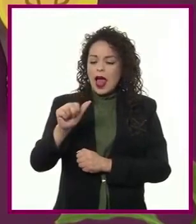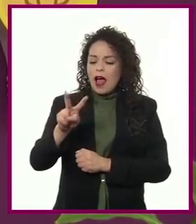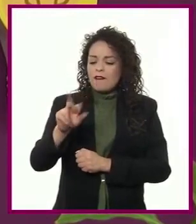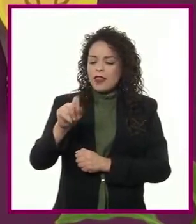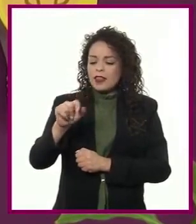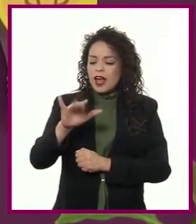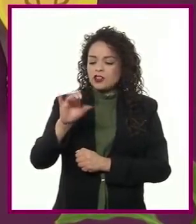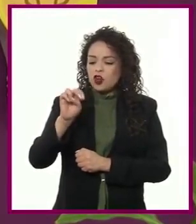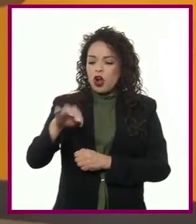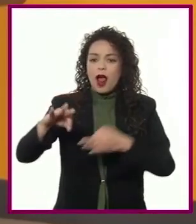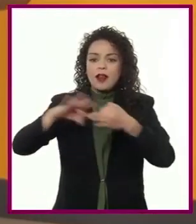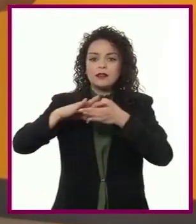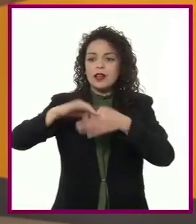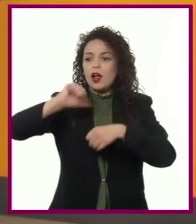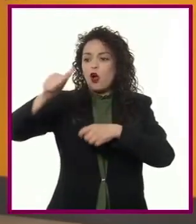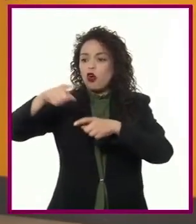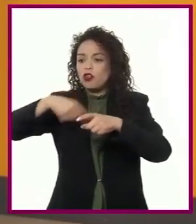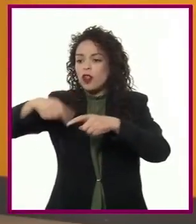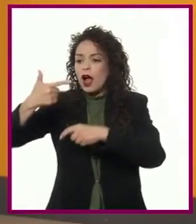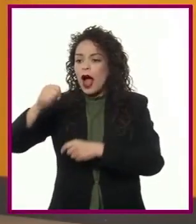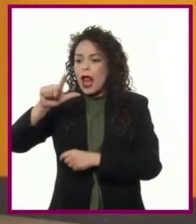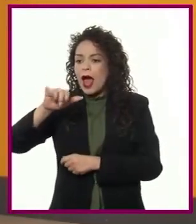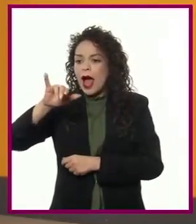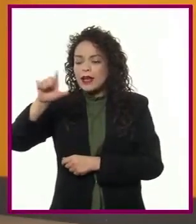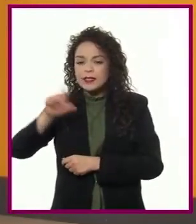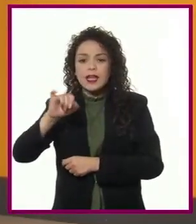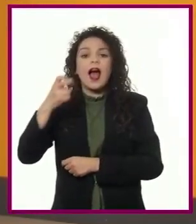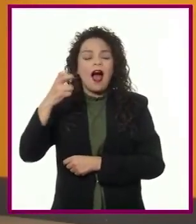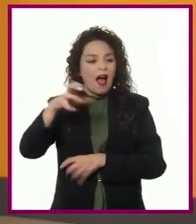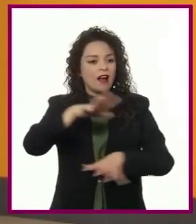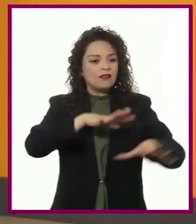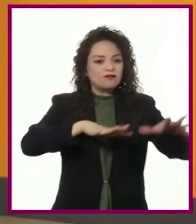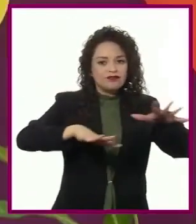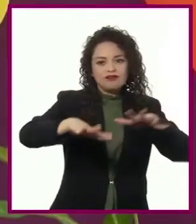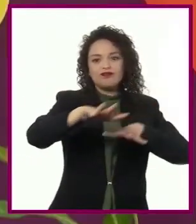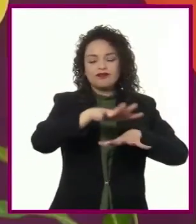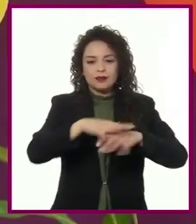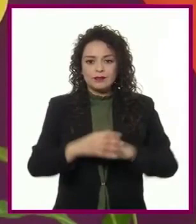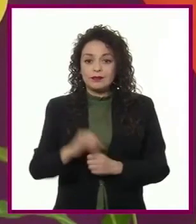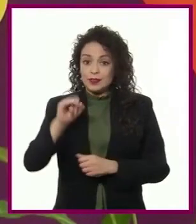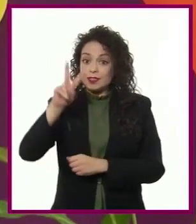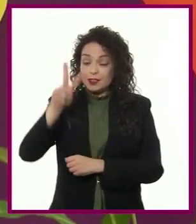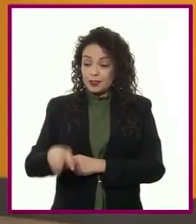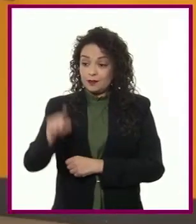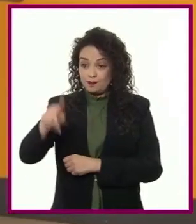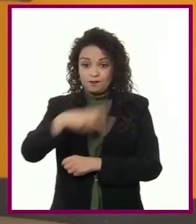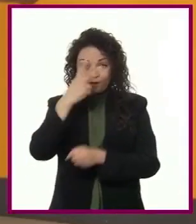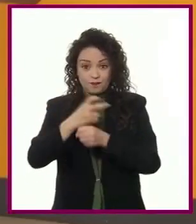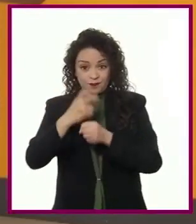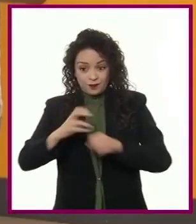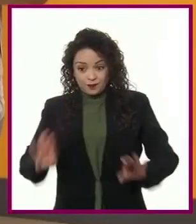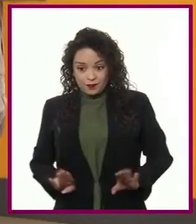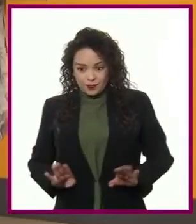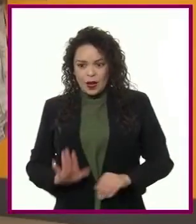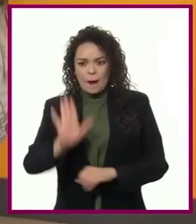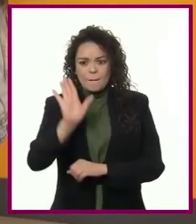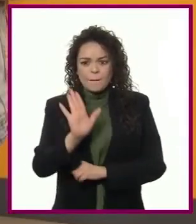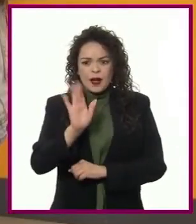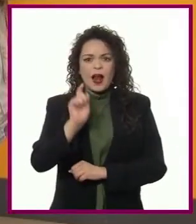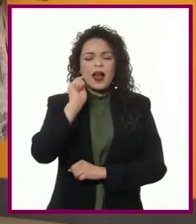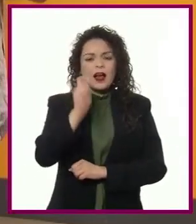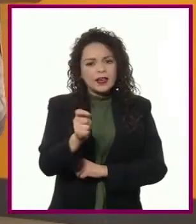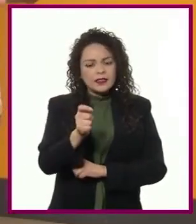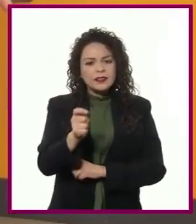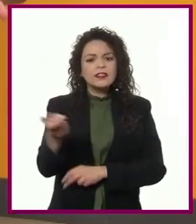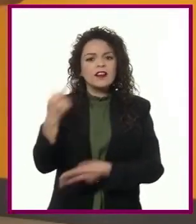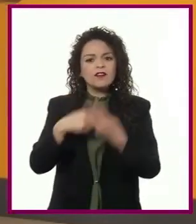galaxia cercana. Sin duda alguna, en el segundo tipo de galaxias irregulares, pareciera que sus características son atribuidas